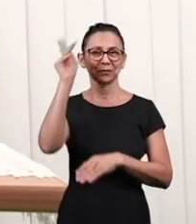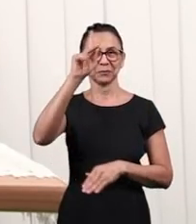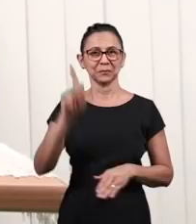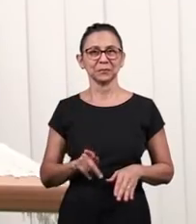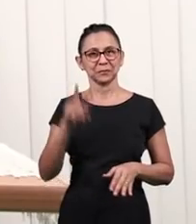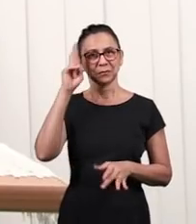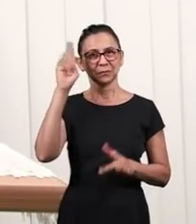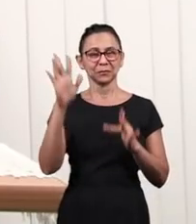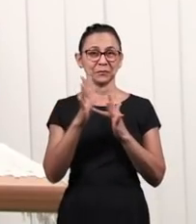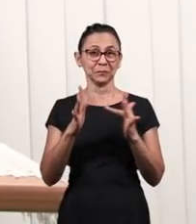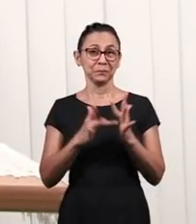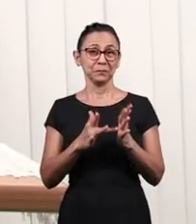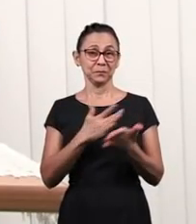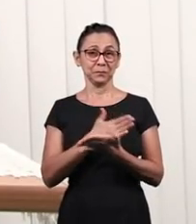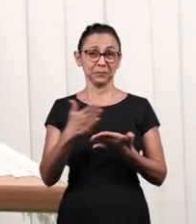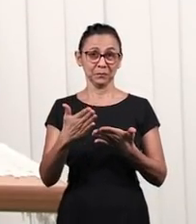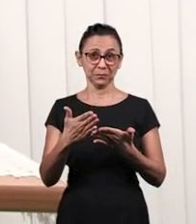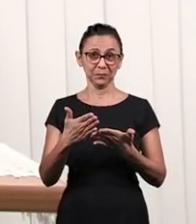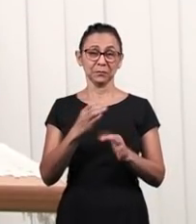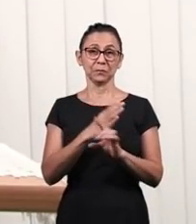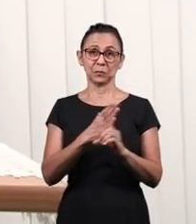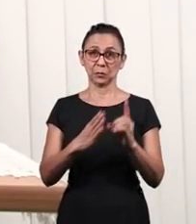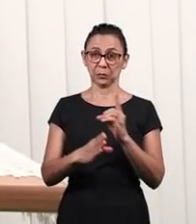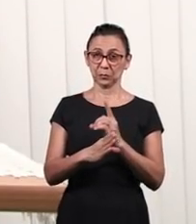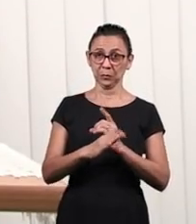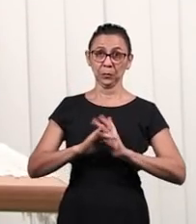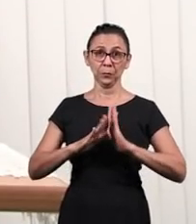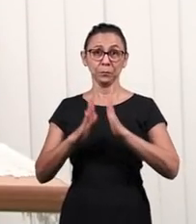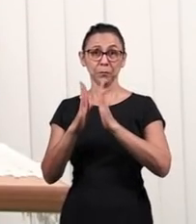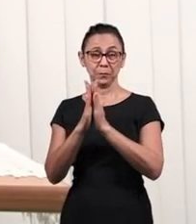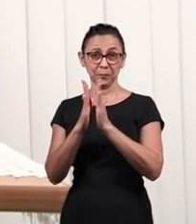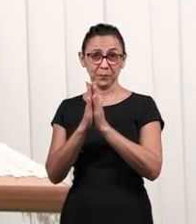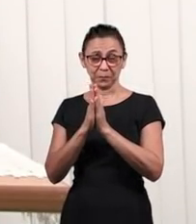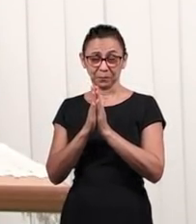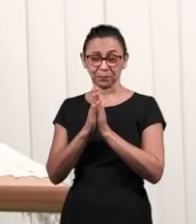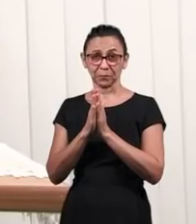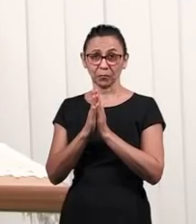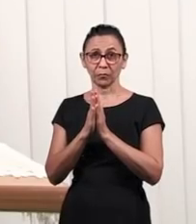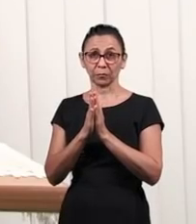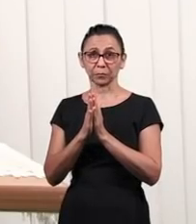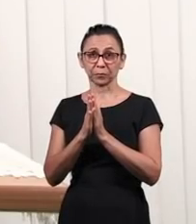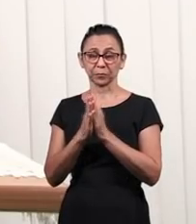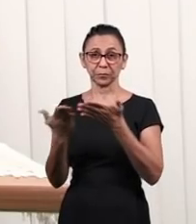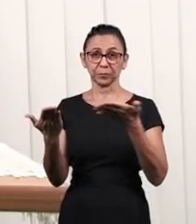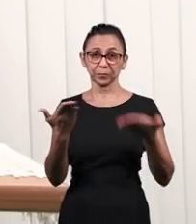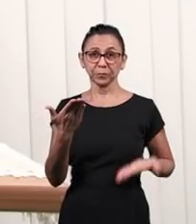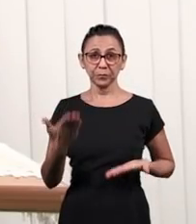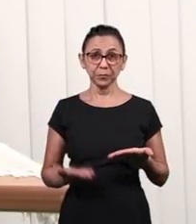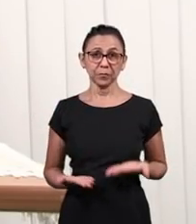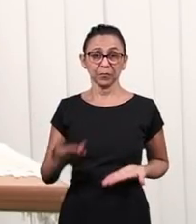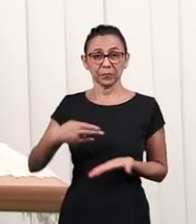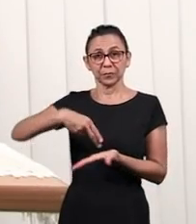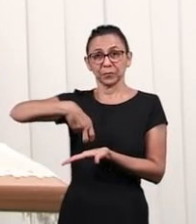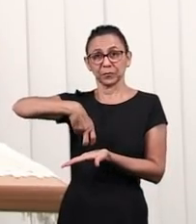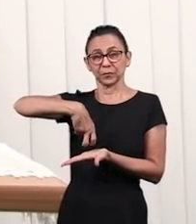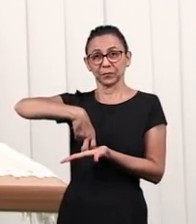Jesús. Iniciaremos este culto haciendo una oración. Y la iglesia, yo la invito para estar de rodillas. A